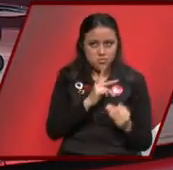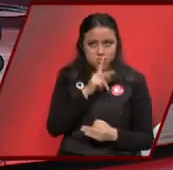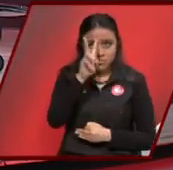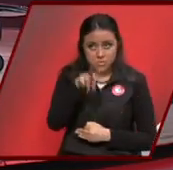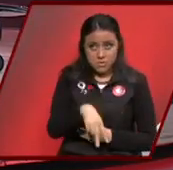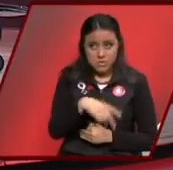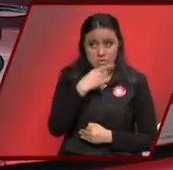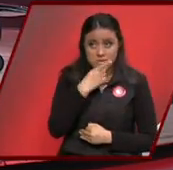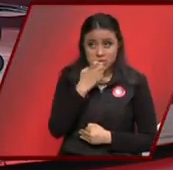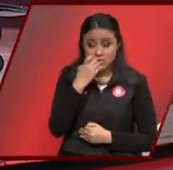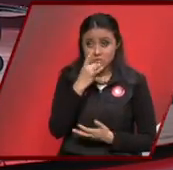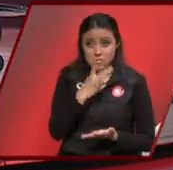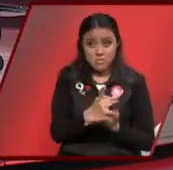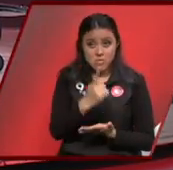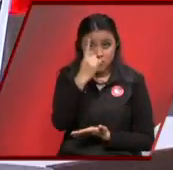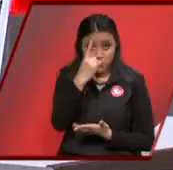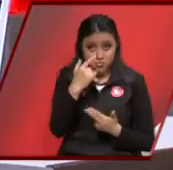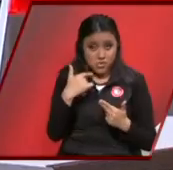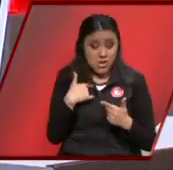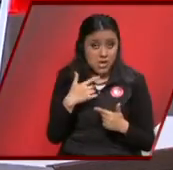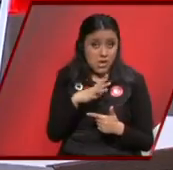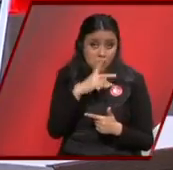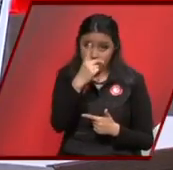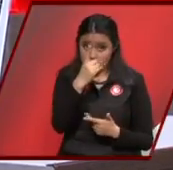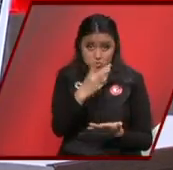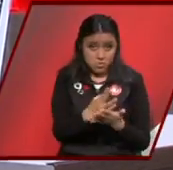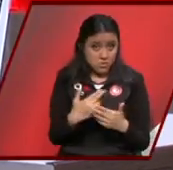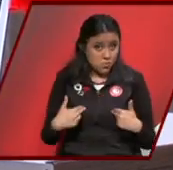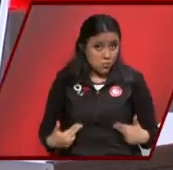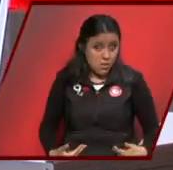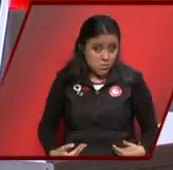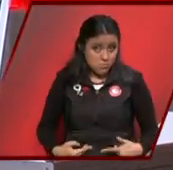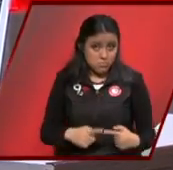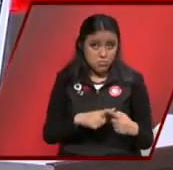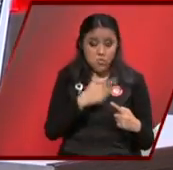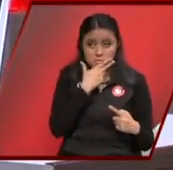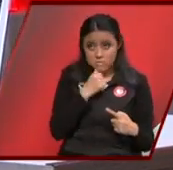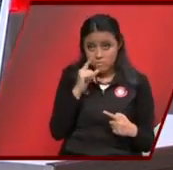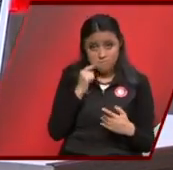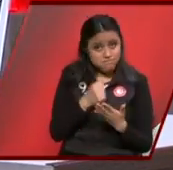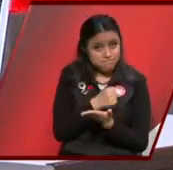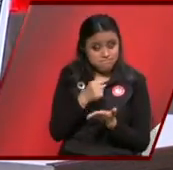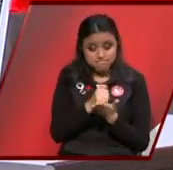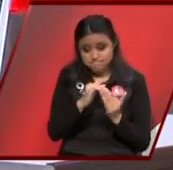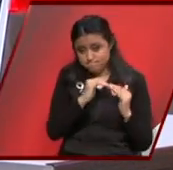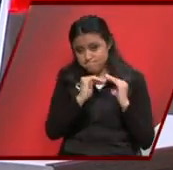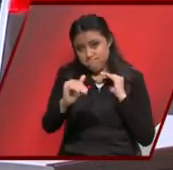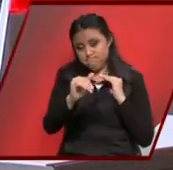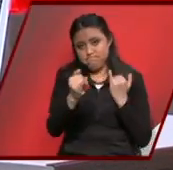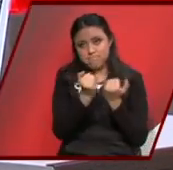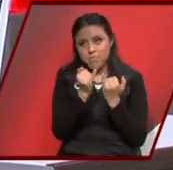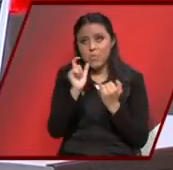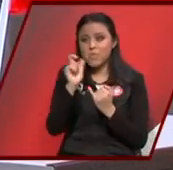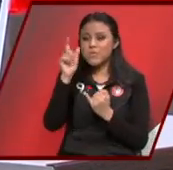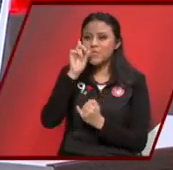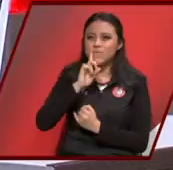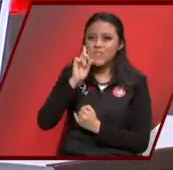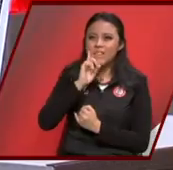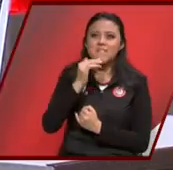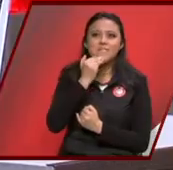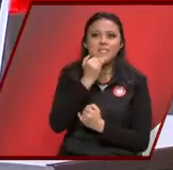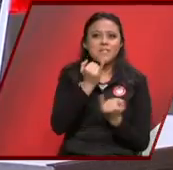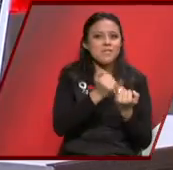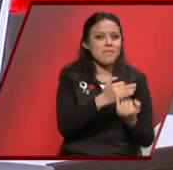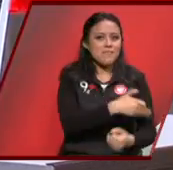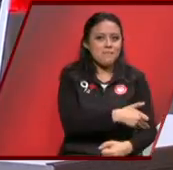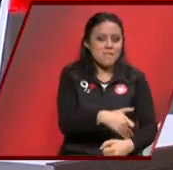efectivamente señalas, es un solo género. Ciudadanos somos todos. Y algo muy importante, está probado, Jorge, que cuando a las mujeres les va bien, le va